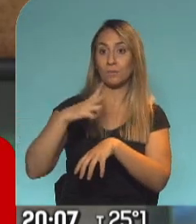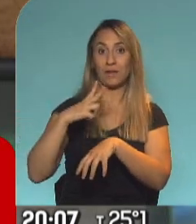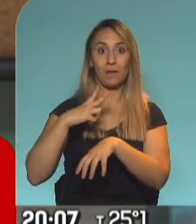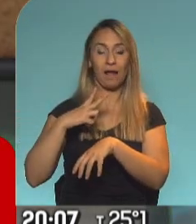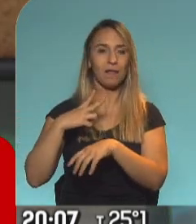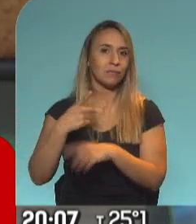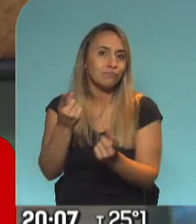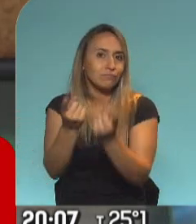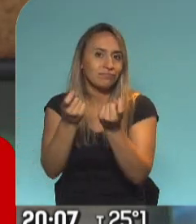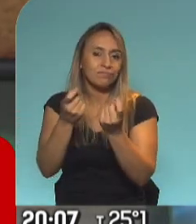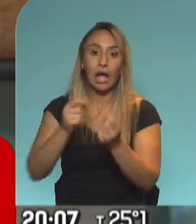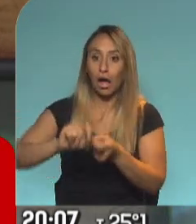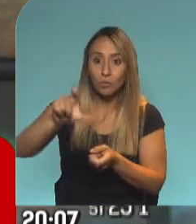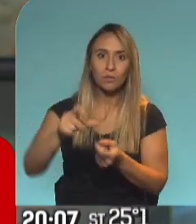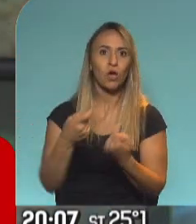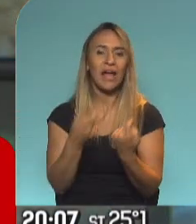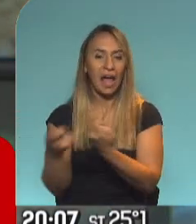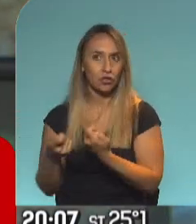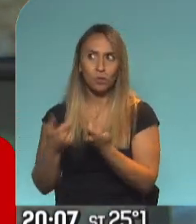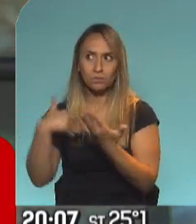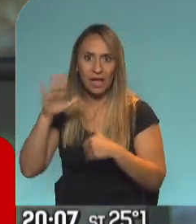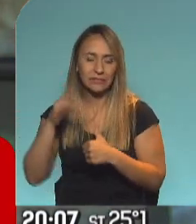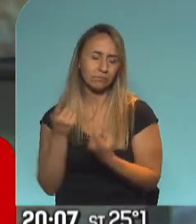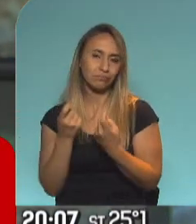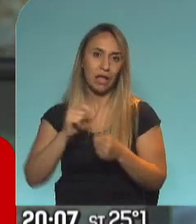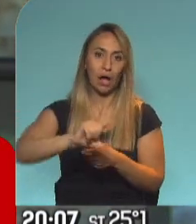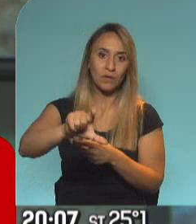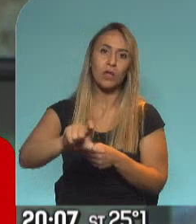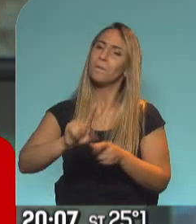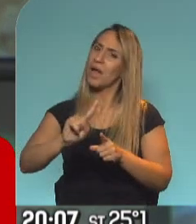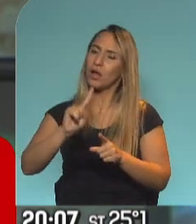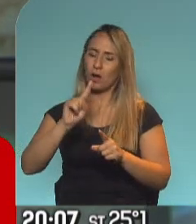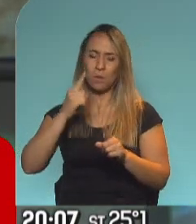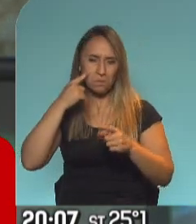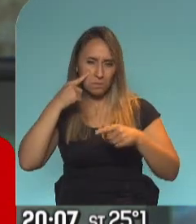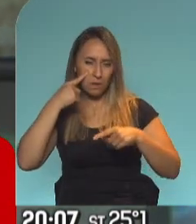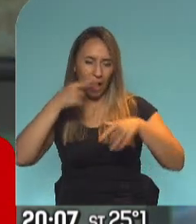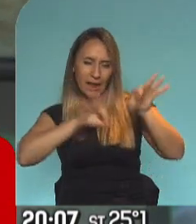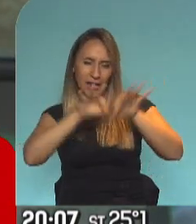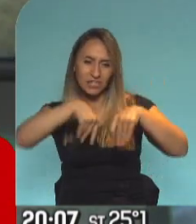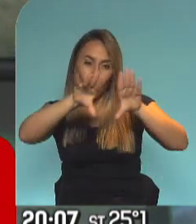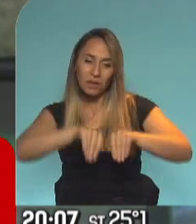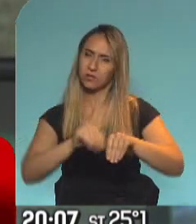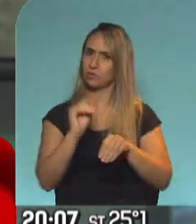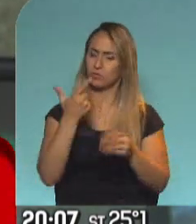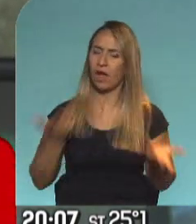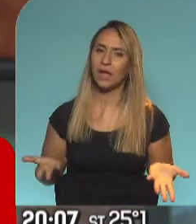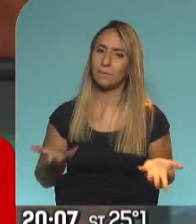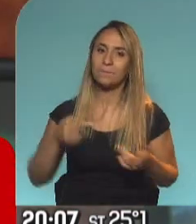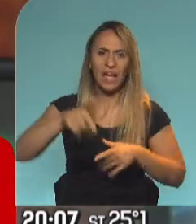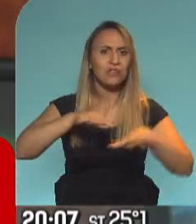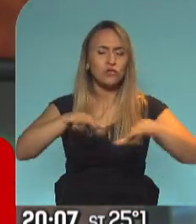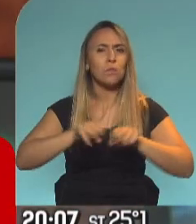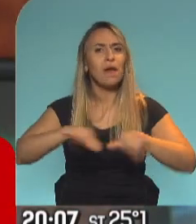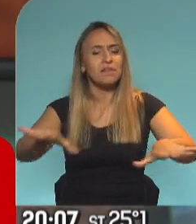caso porque tienen más costos, pero no tiene una mirada integral. Y acá lo que estamos es en una situación de pandemia, no estamos en